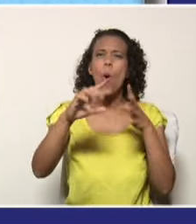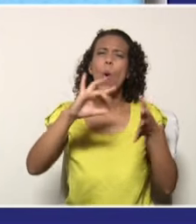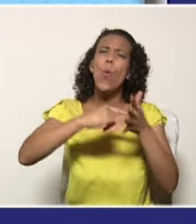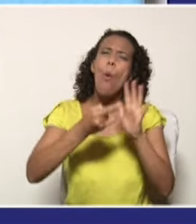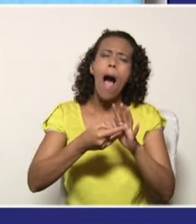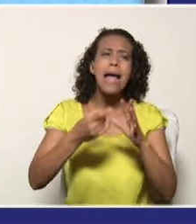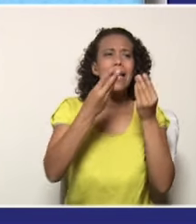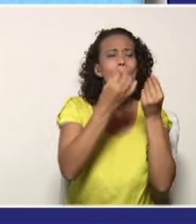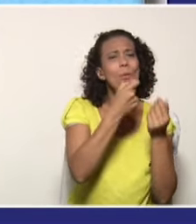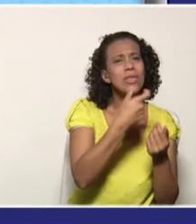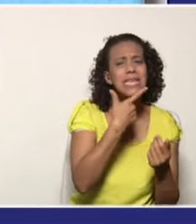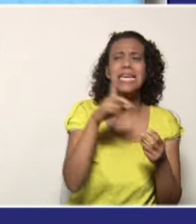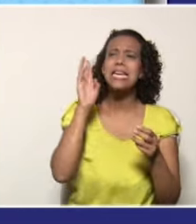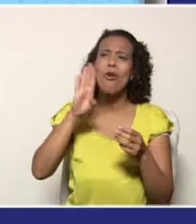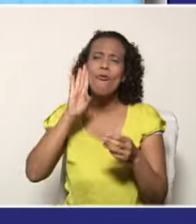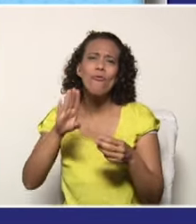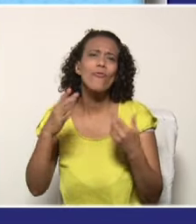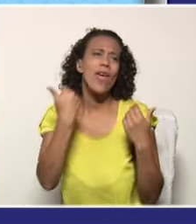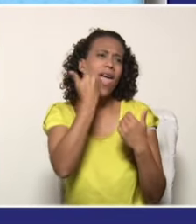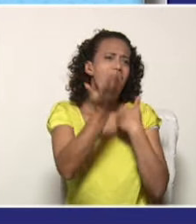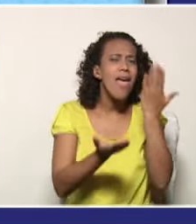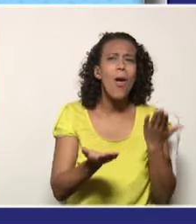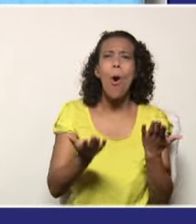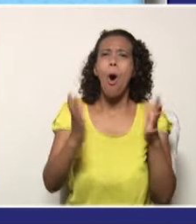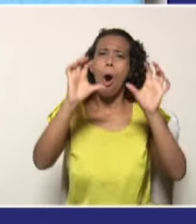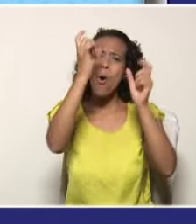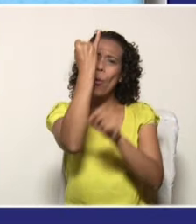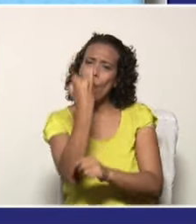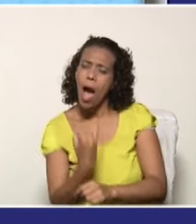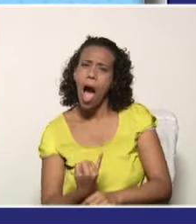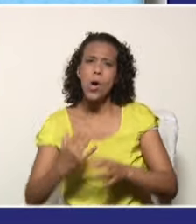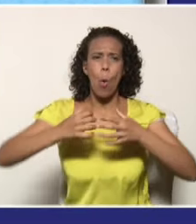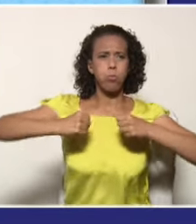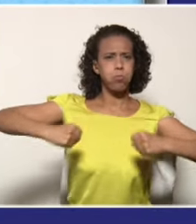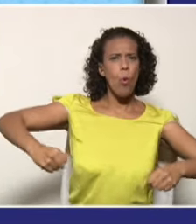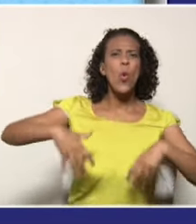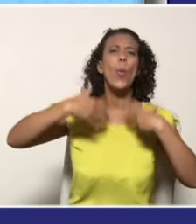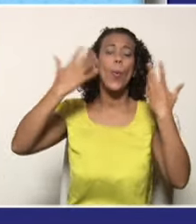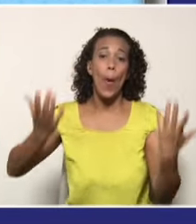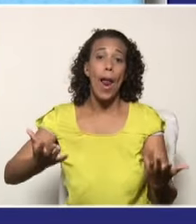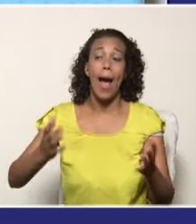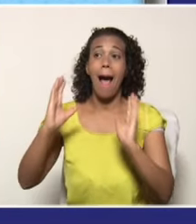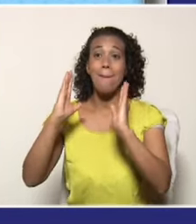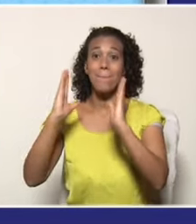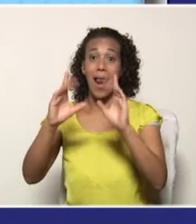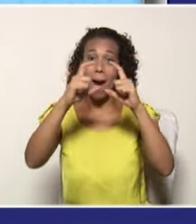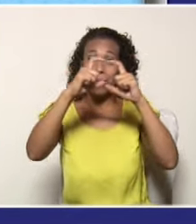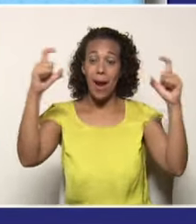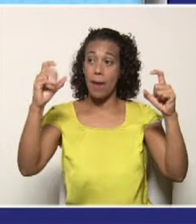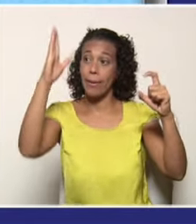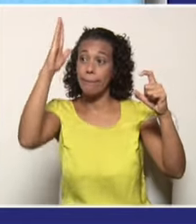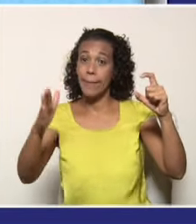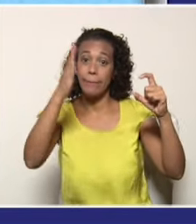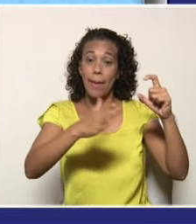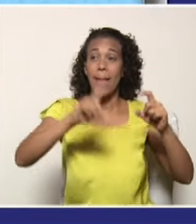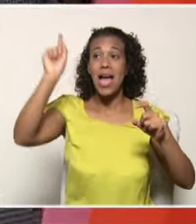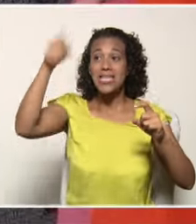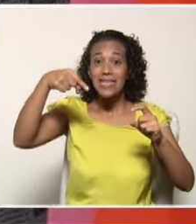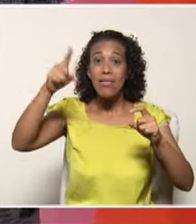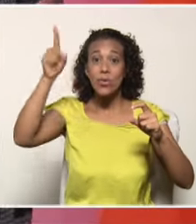otros tipos de palabras. Tenemos por el número de sílabas. ¿Te recuerdas? Las monosílabas, bisílabas,